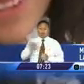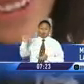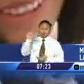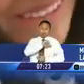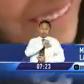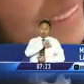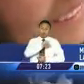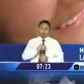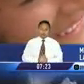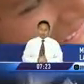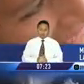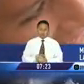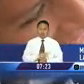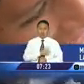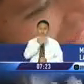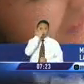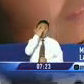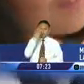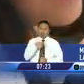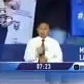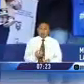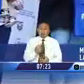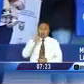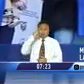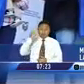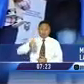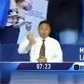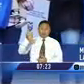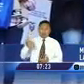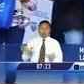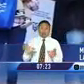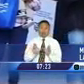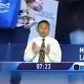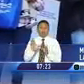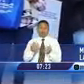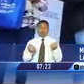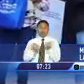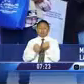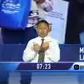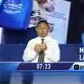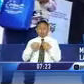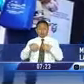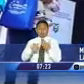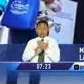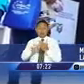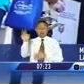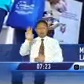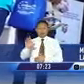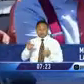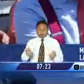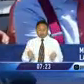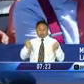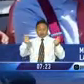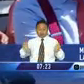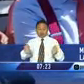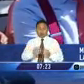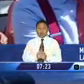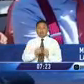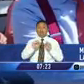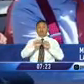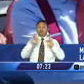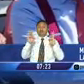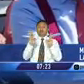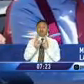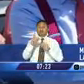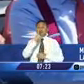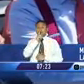alimentados. ¿Qué por qué esta iniciativa? Y es que el gobierno entregó el certificado de apoyo a la lactancia materna al Ministerio de Salud Pública, MIES La Tacunga,